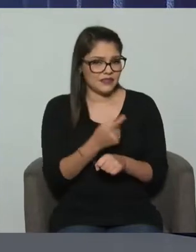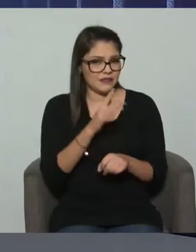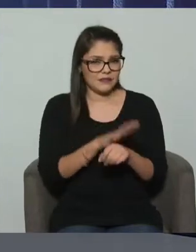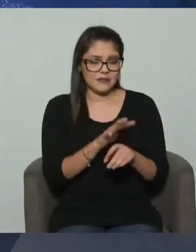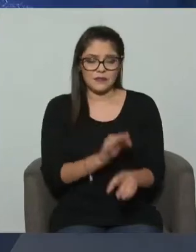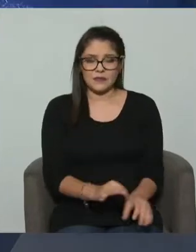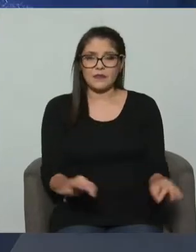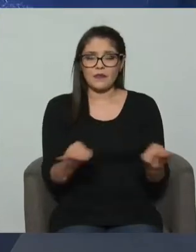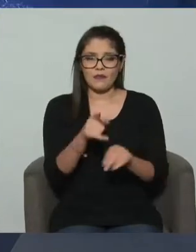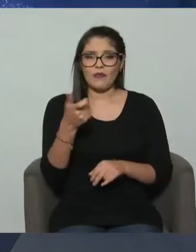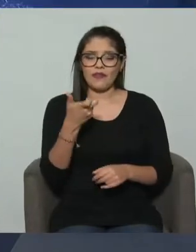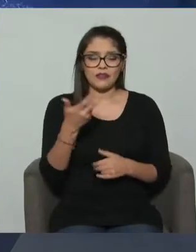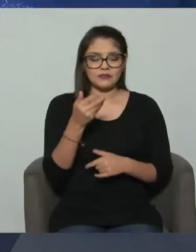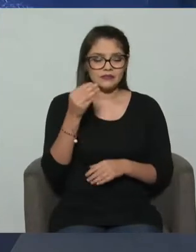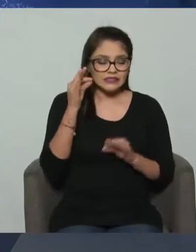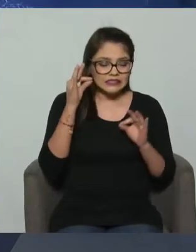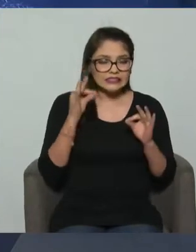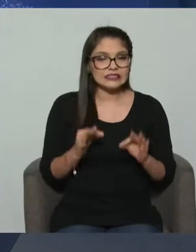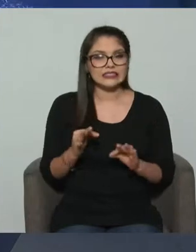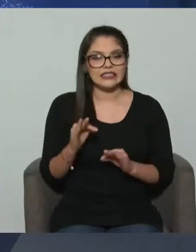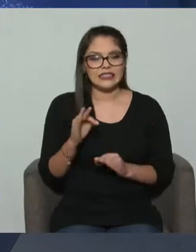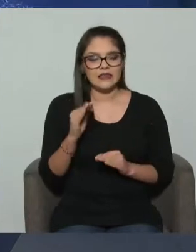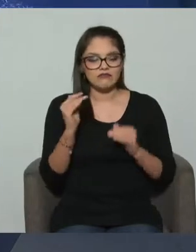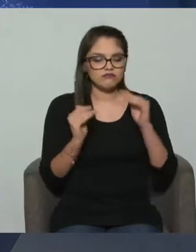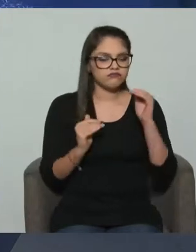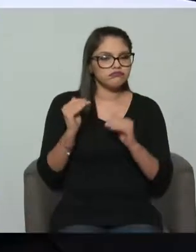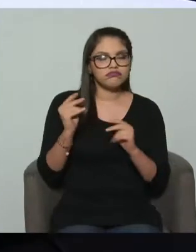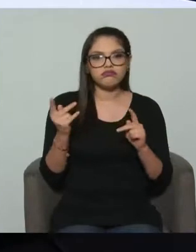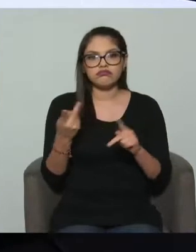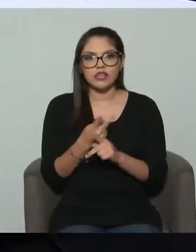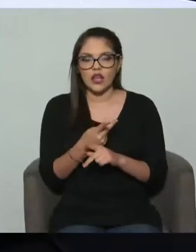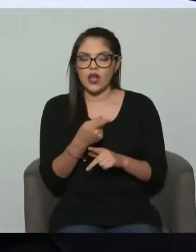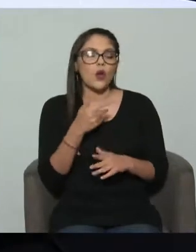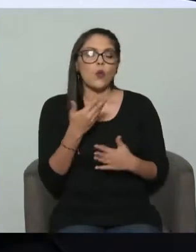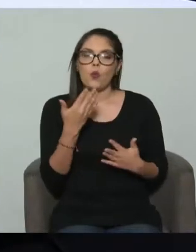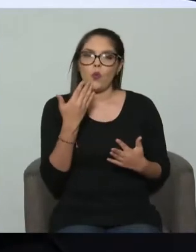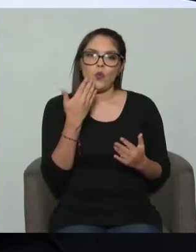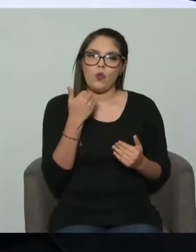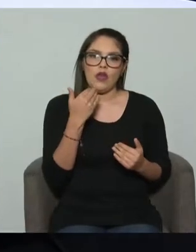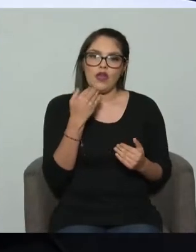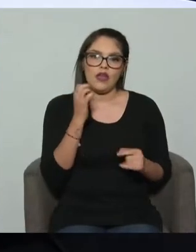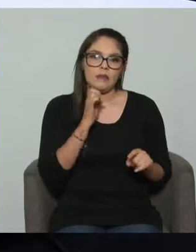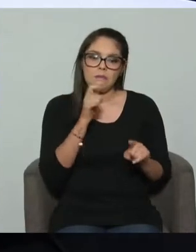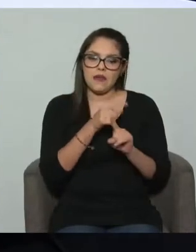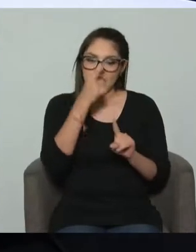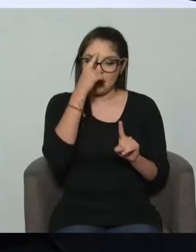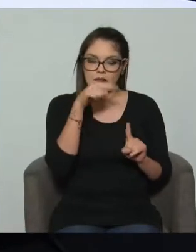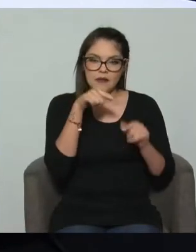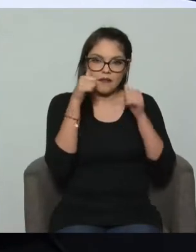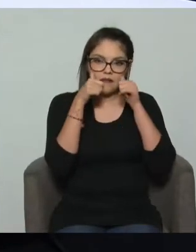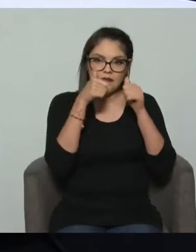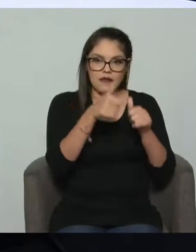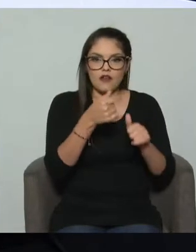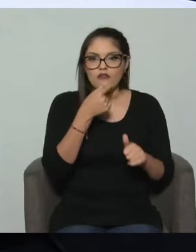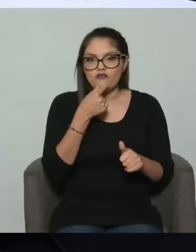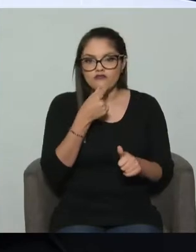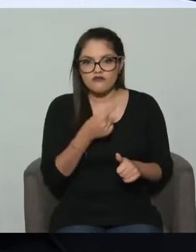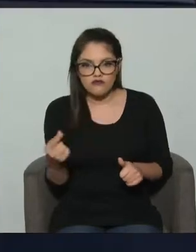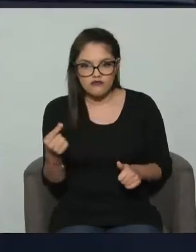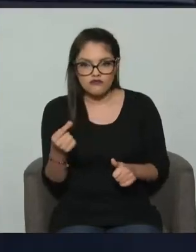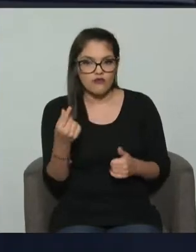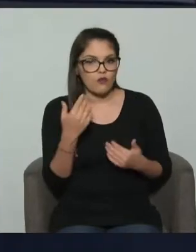definido en este balance de la Redim es que no existe una agenda para niños y niñas en este gobierno. Exacto, y